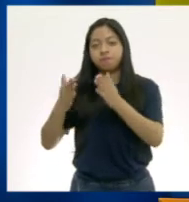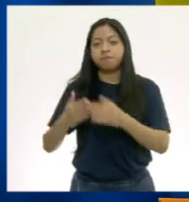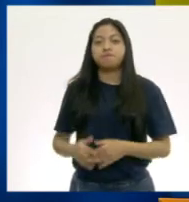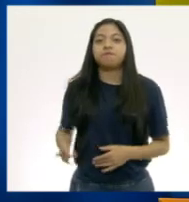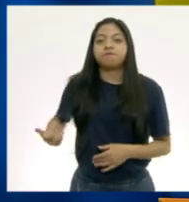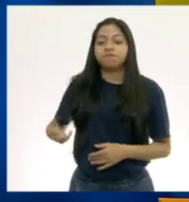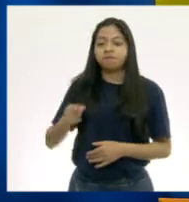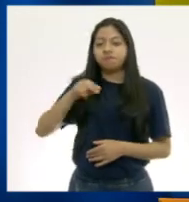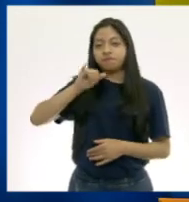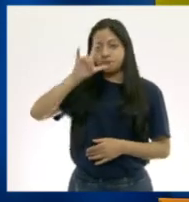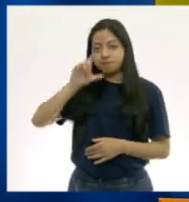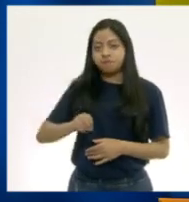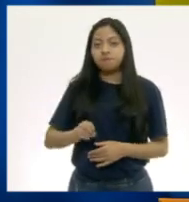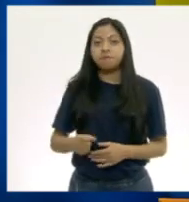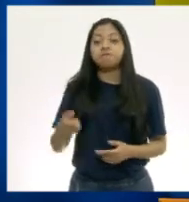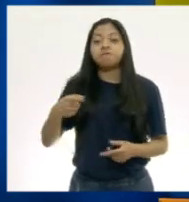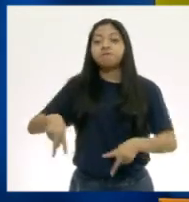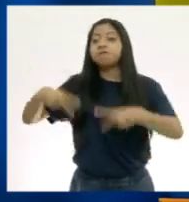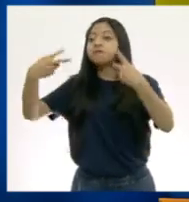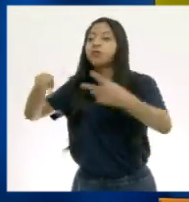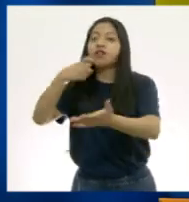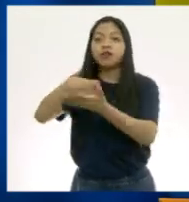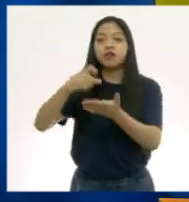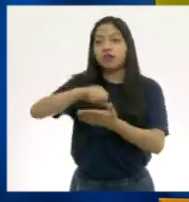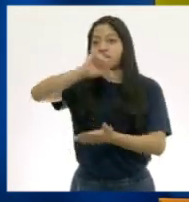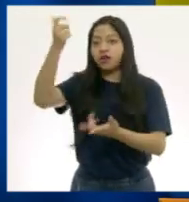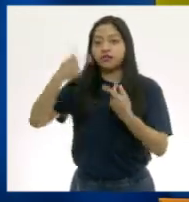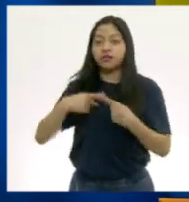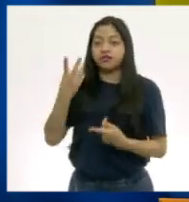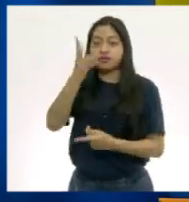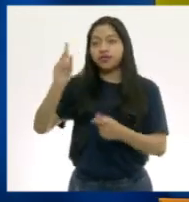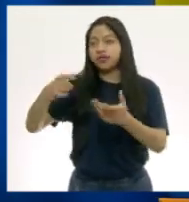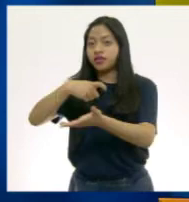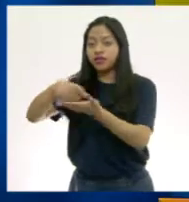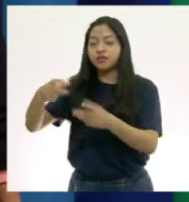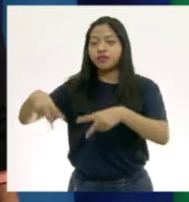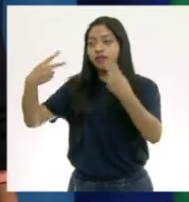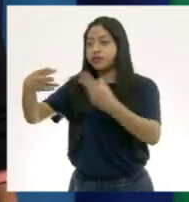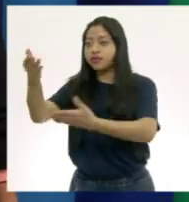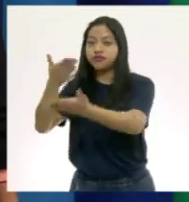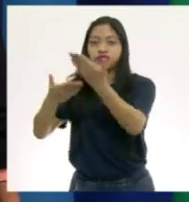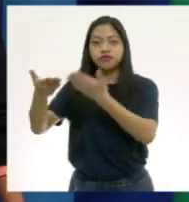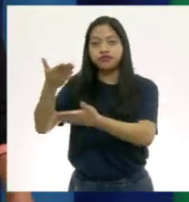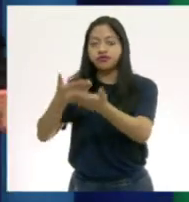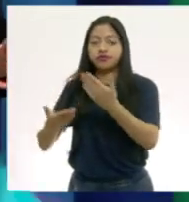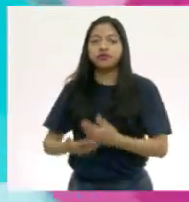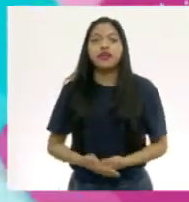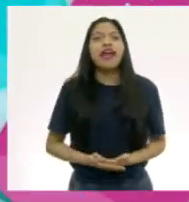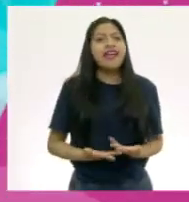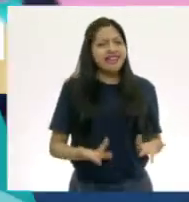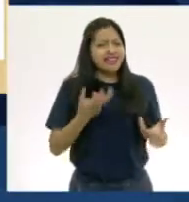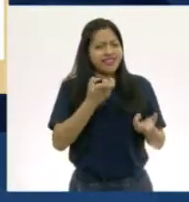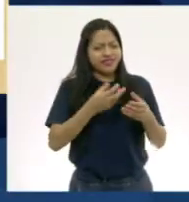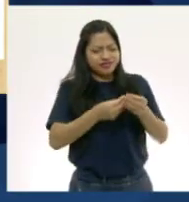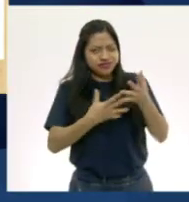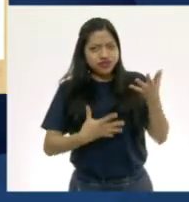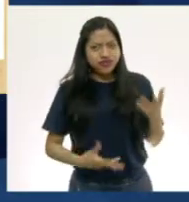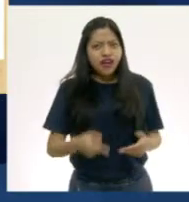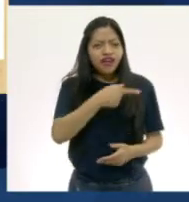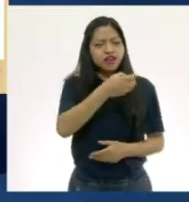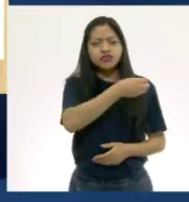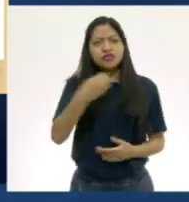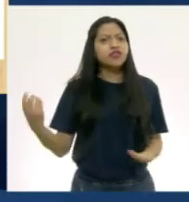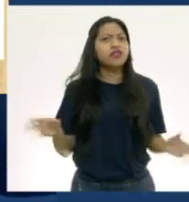les permitió intercambiar mercancías con otros pueblos y culturas. Todas esas cosas, ¿y cómo le hacían para